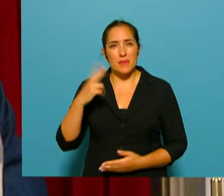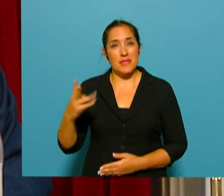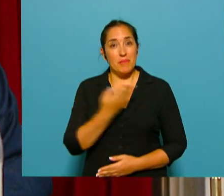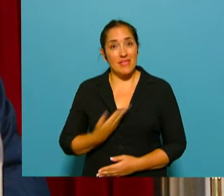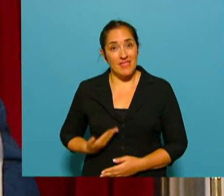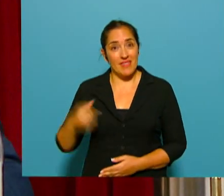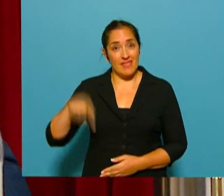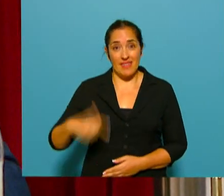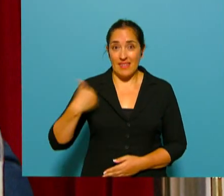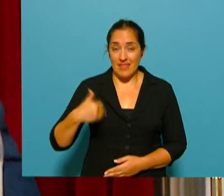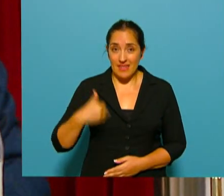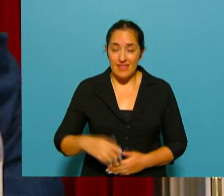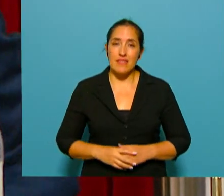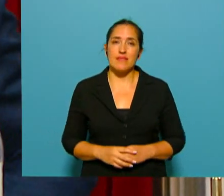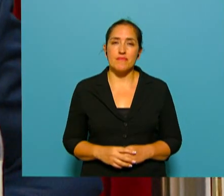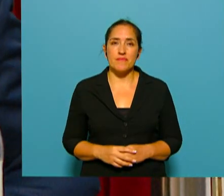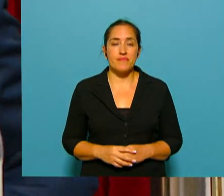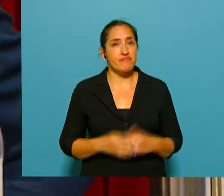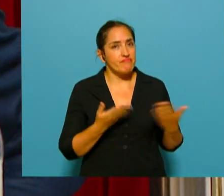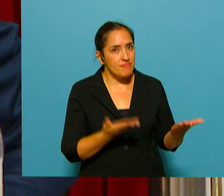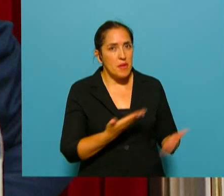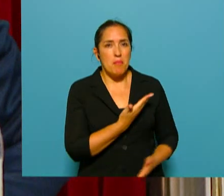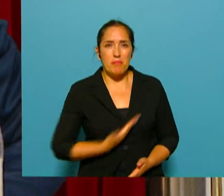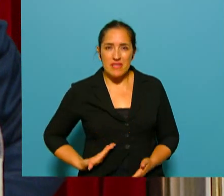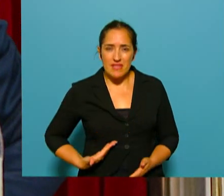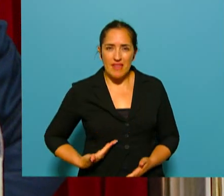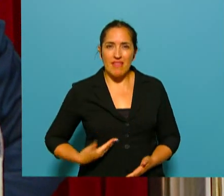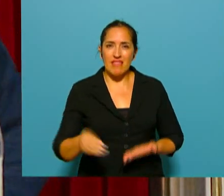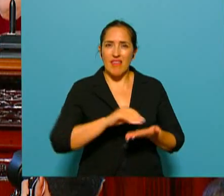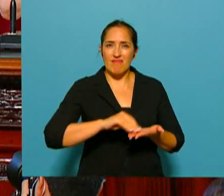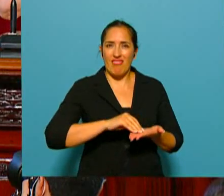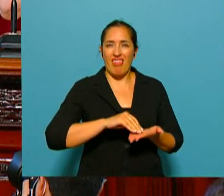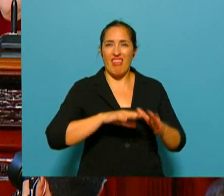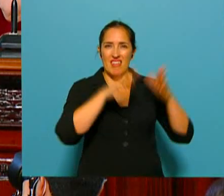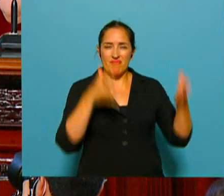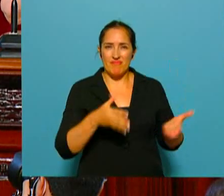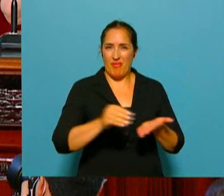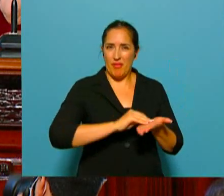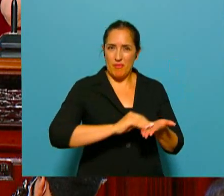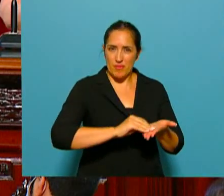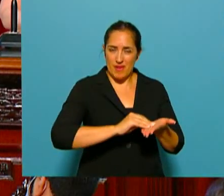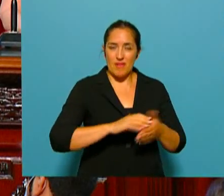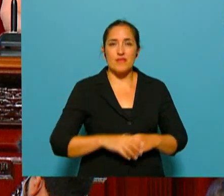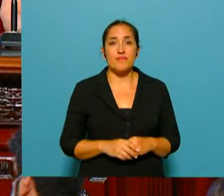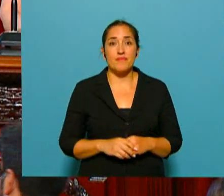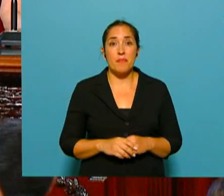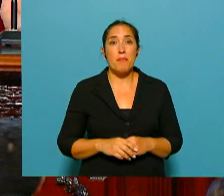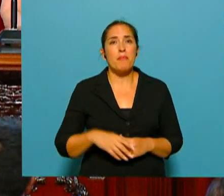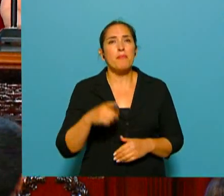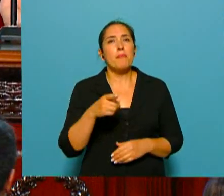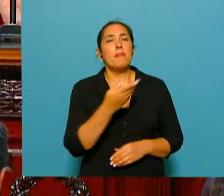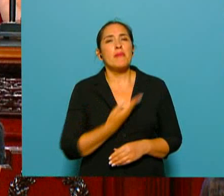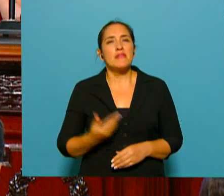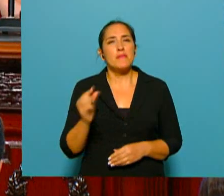Vicepresidenta de la República, señor Presidente de la Honorable Cámara de Diputados, señora Presidenta Provisional